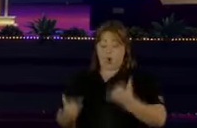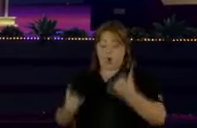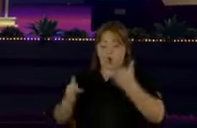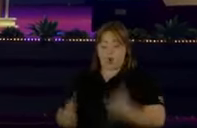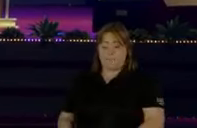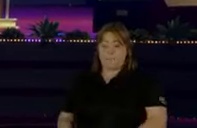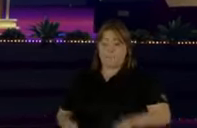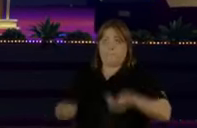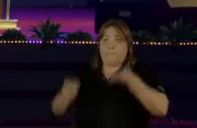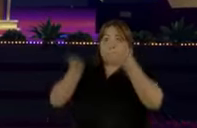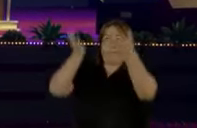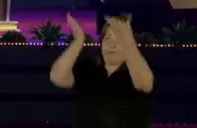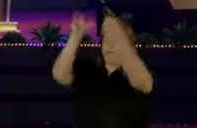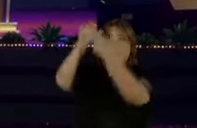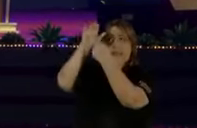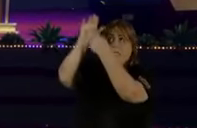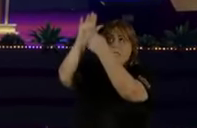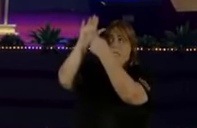¡Qué grande es el Señor!